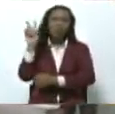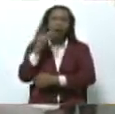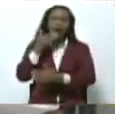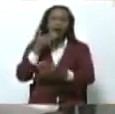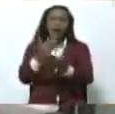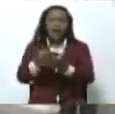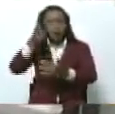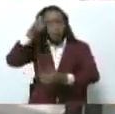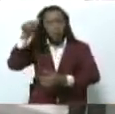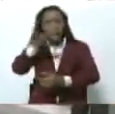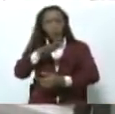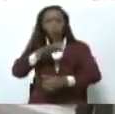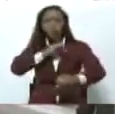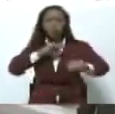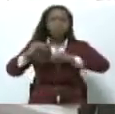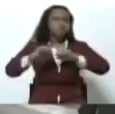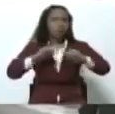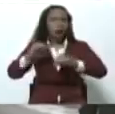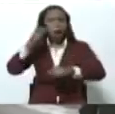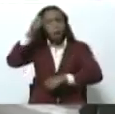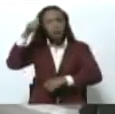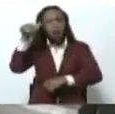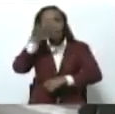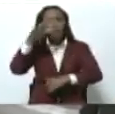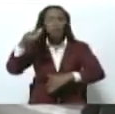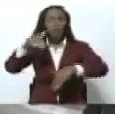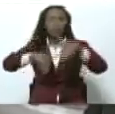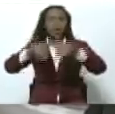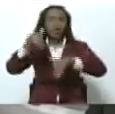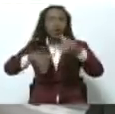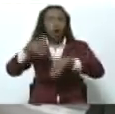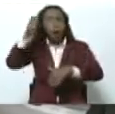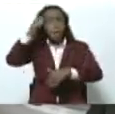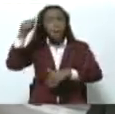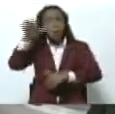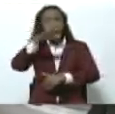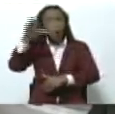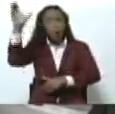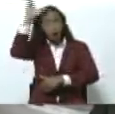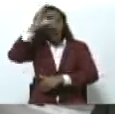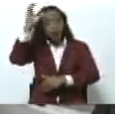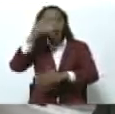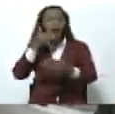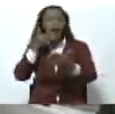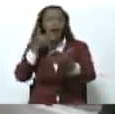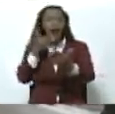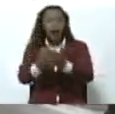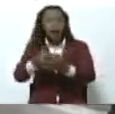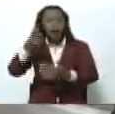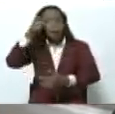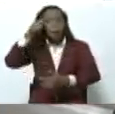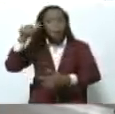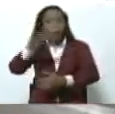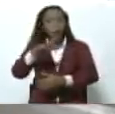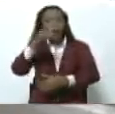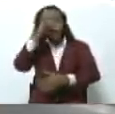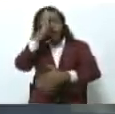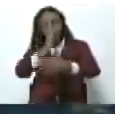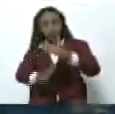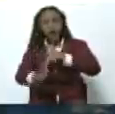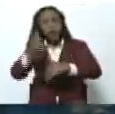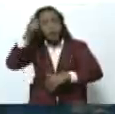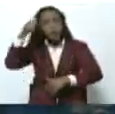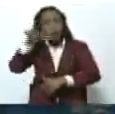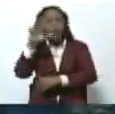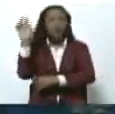pueblo actuante, al pueblo votante, al pueblo consciente, gracias al pueblo, noble pueblo de